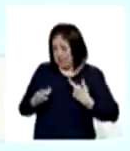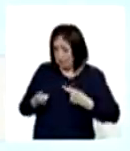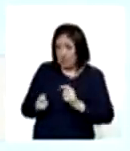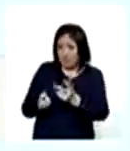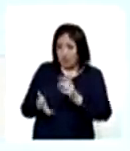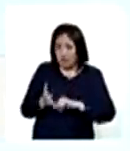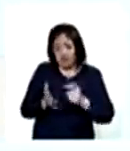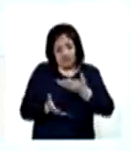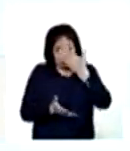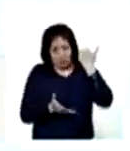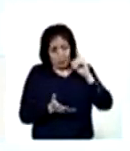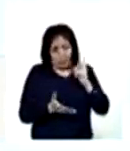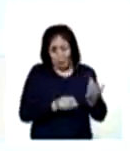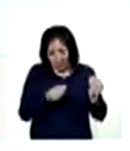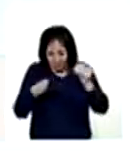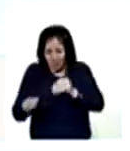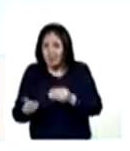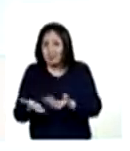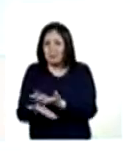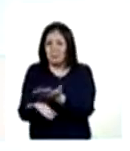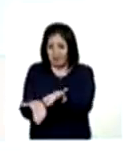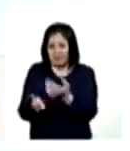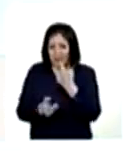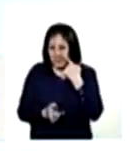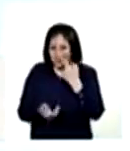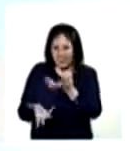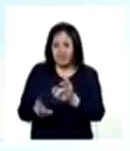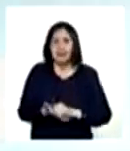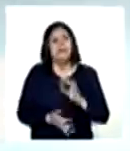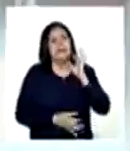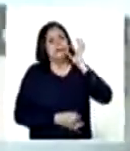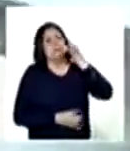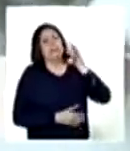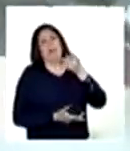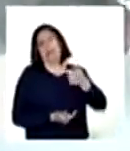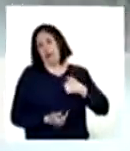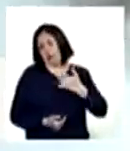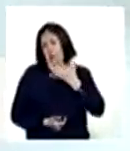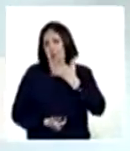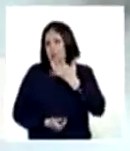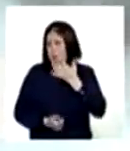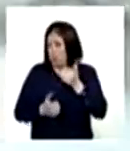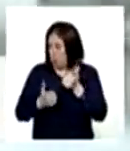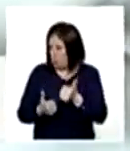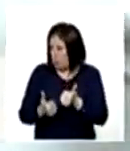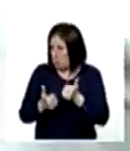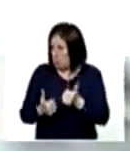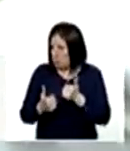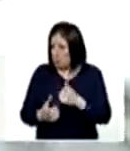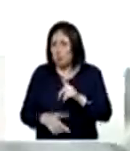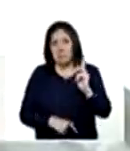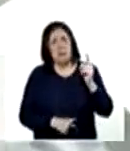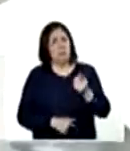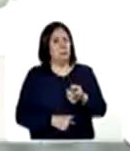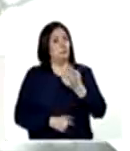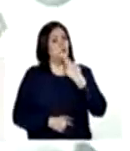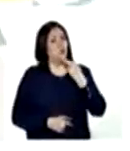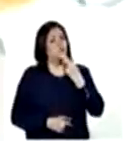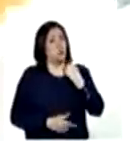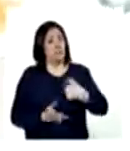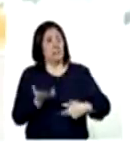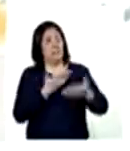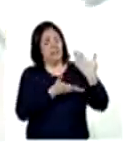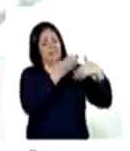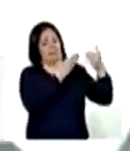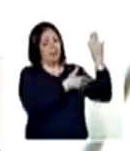del olvido y... Es riquísimo, yo lo he probado, la verdad, delicioso. Y es un postre exclusivo del tiempo